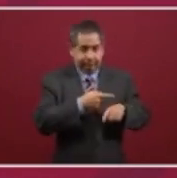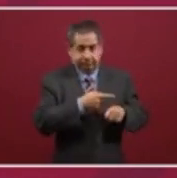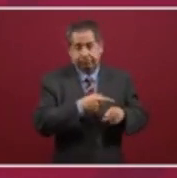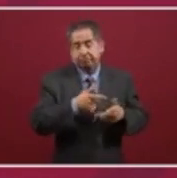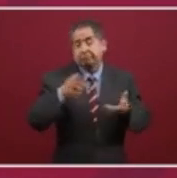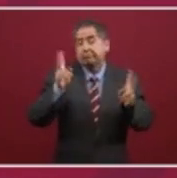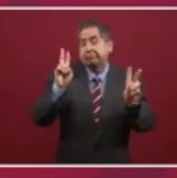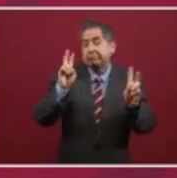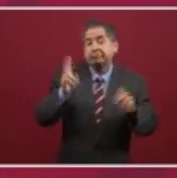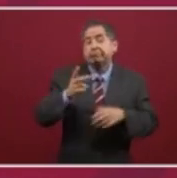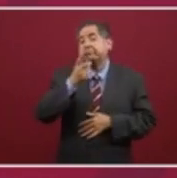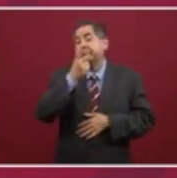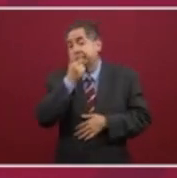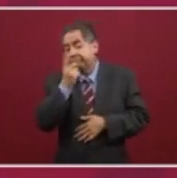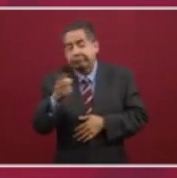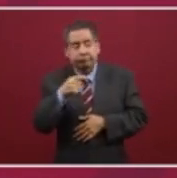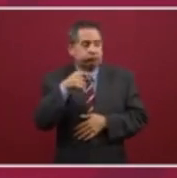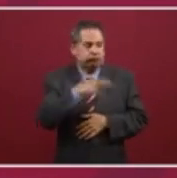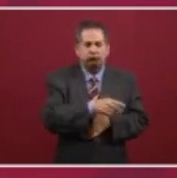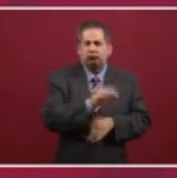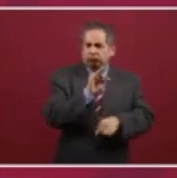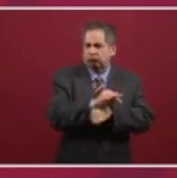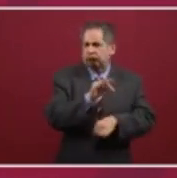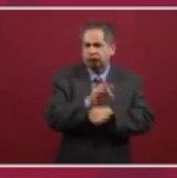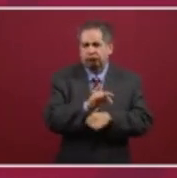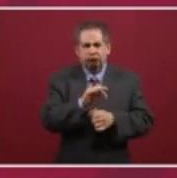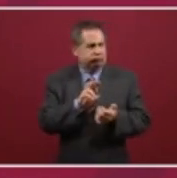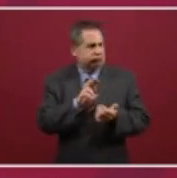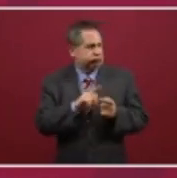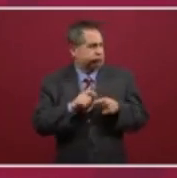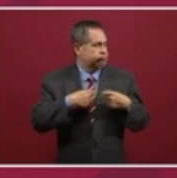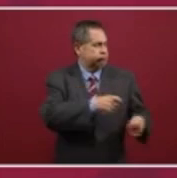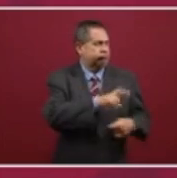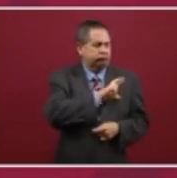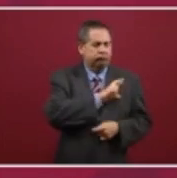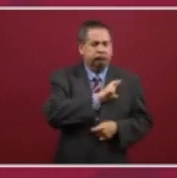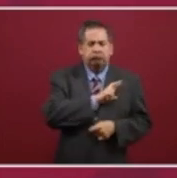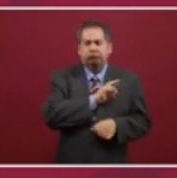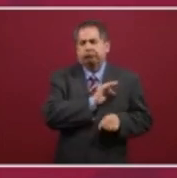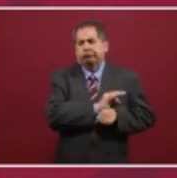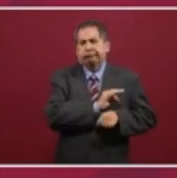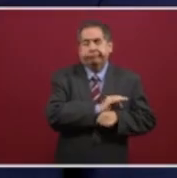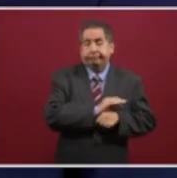defensores de las privatizaciones